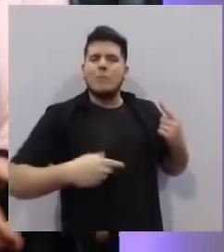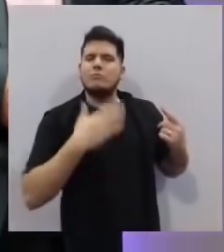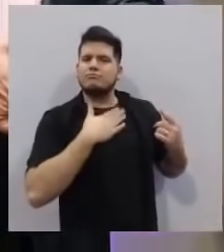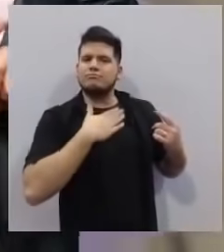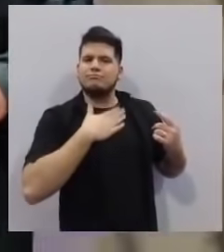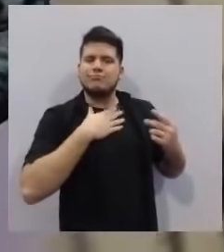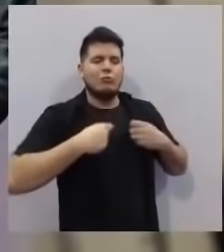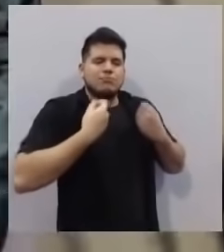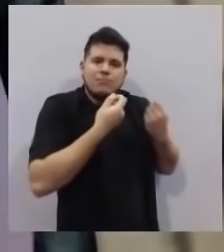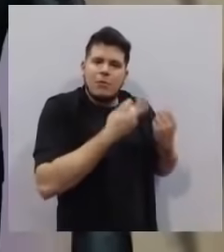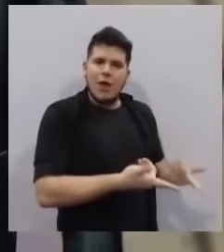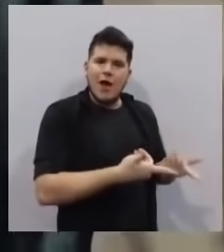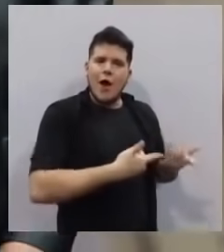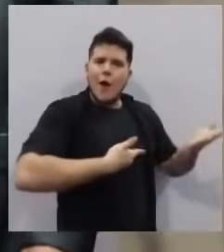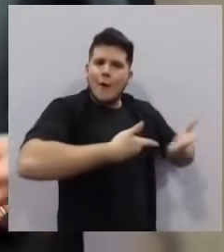hijo